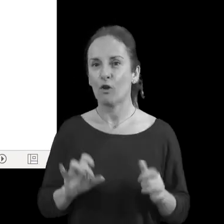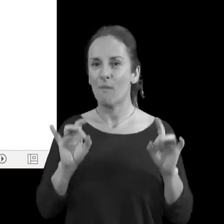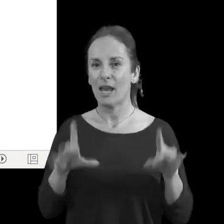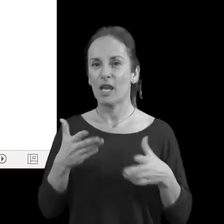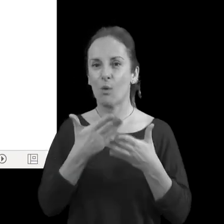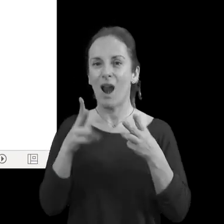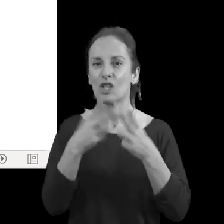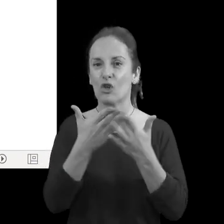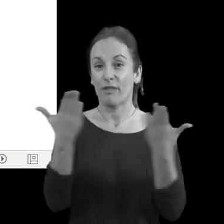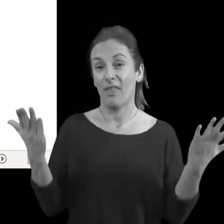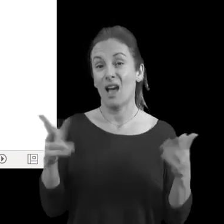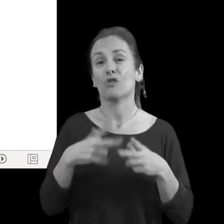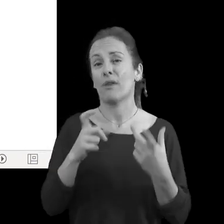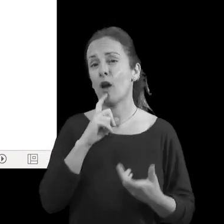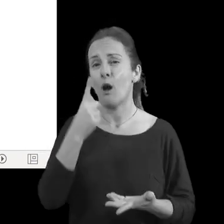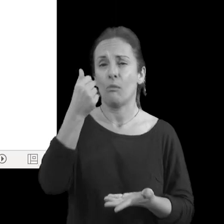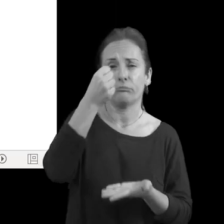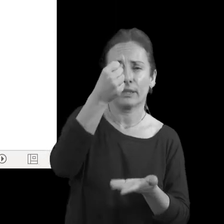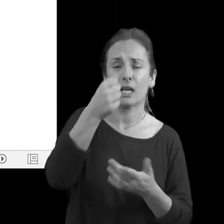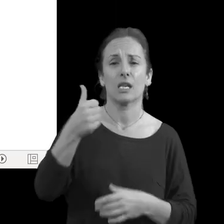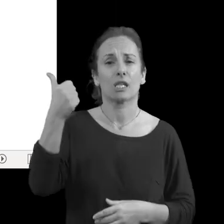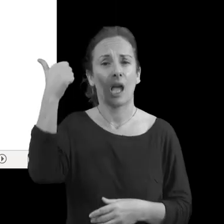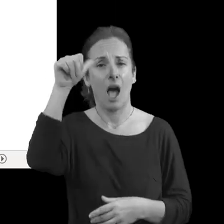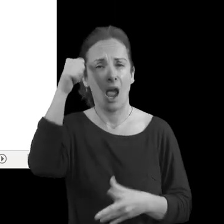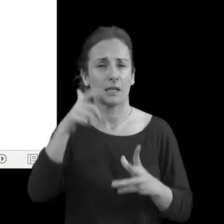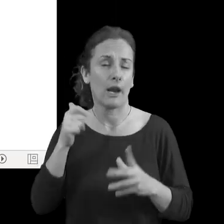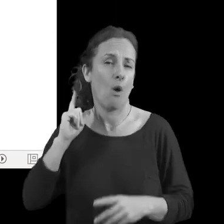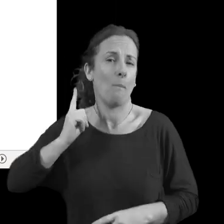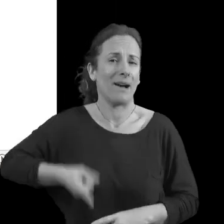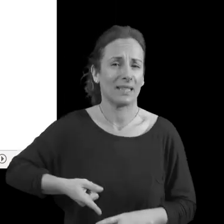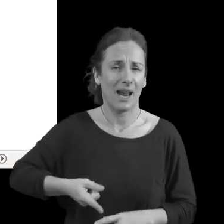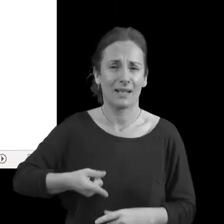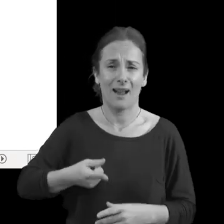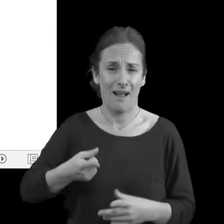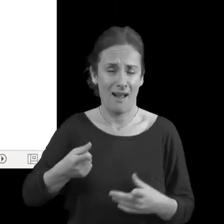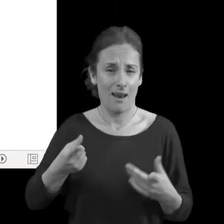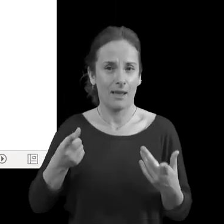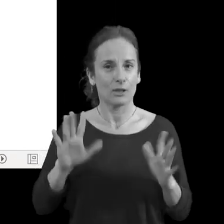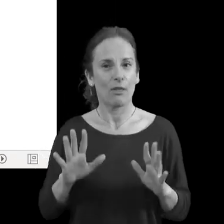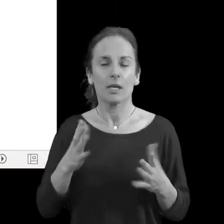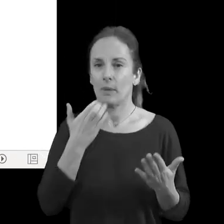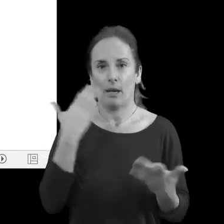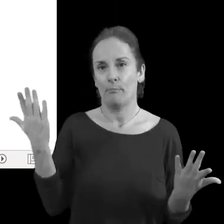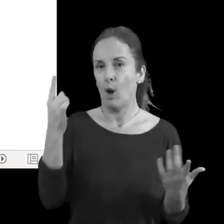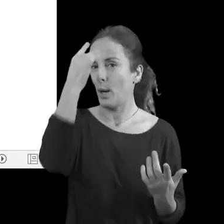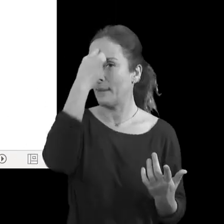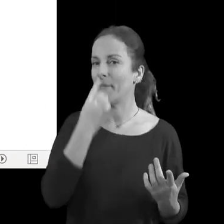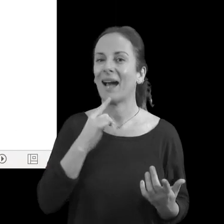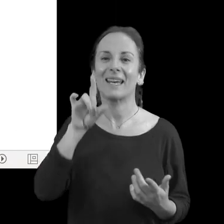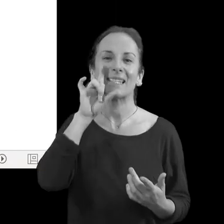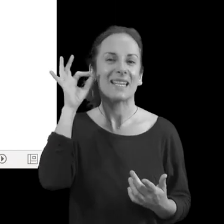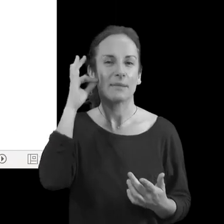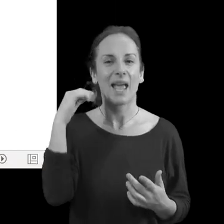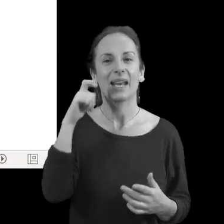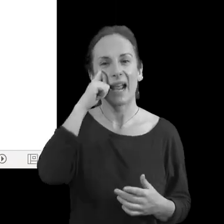pues capitalista, heteropatriarcal en la que vivimos, ¿no? Por supuesto que las imágenes de lesbianas blancas siguiendo